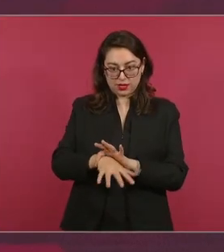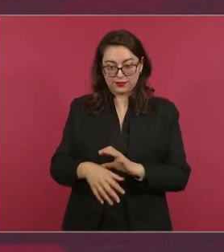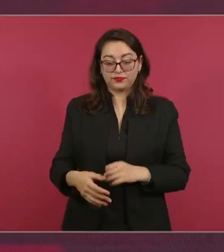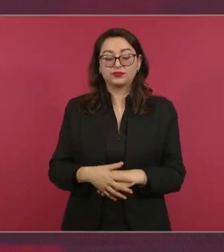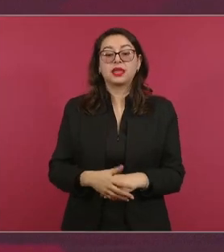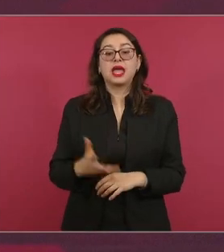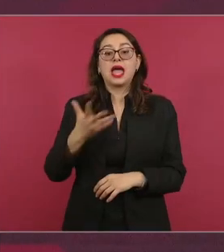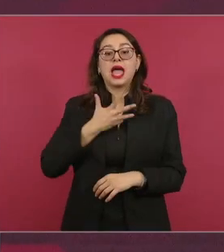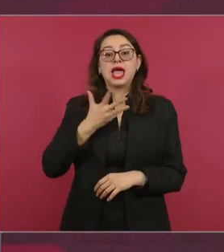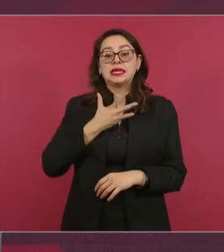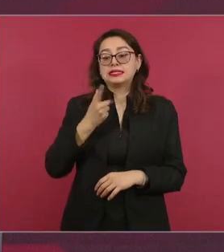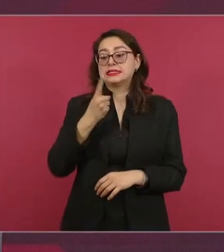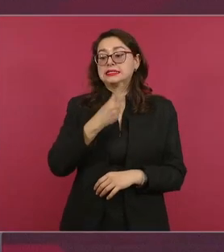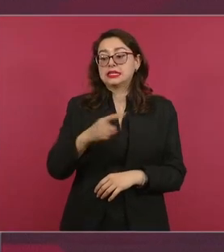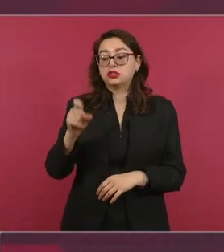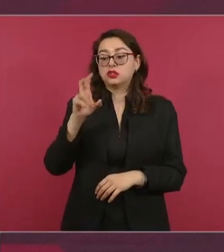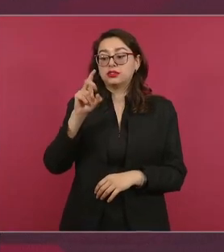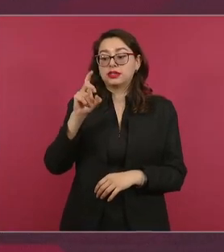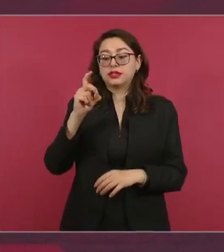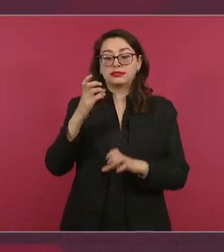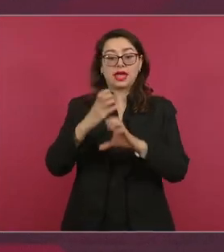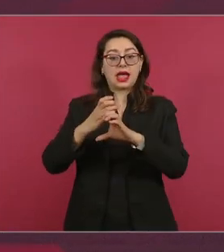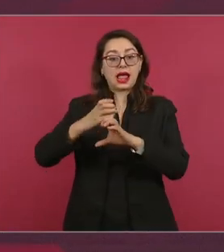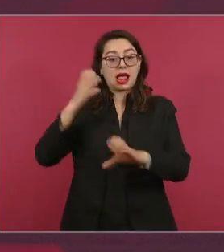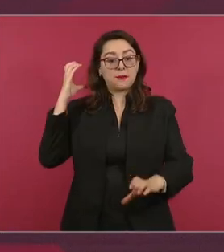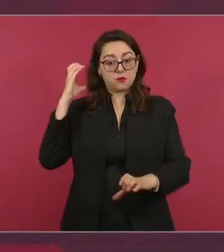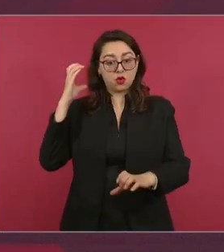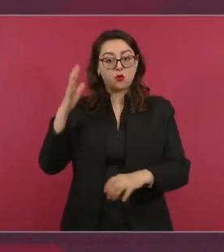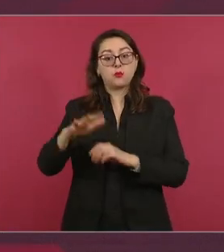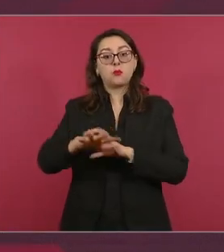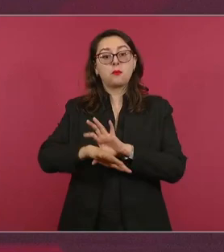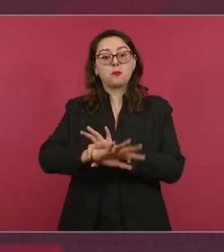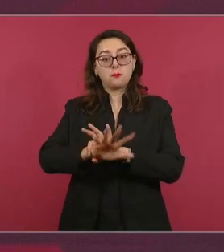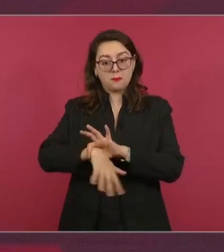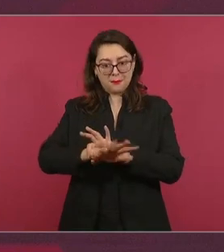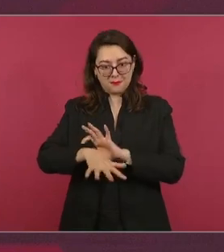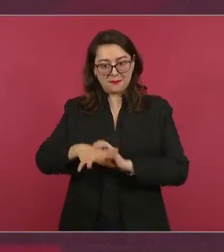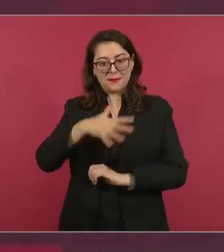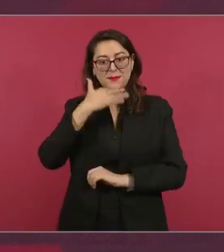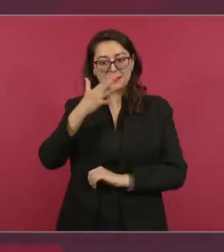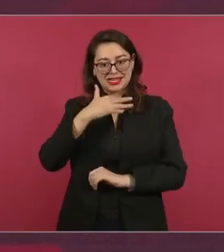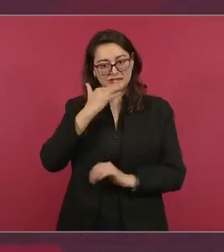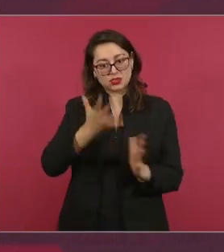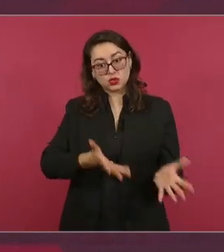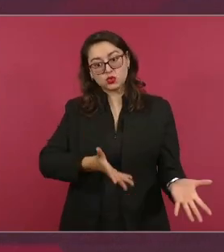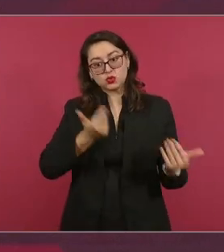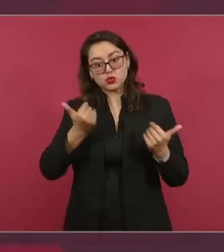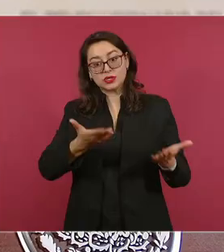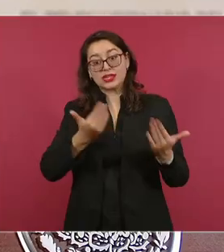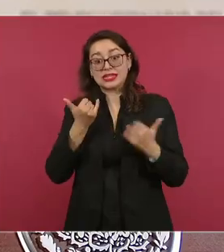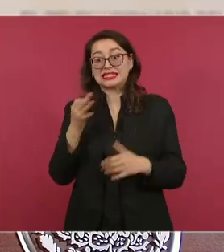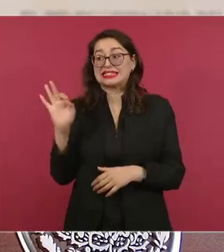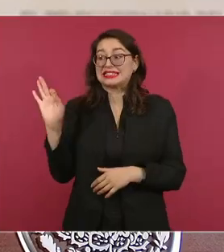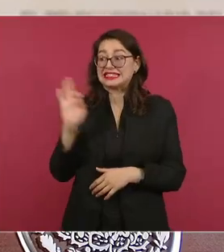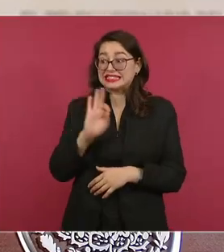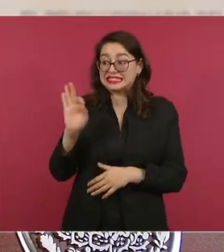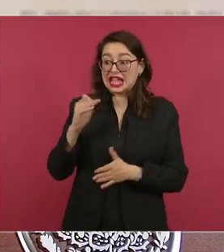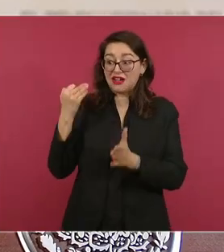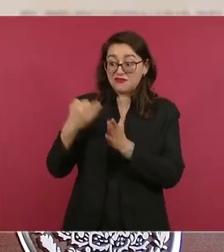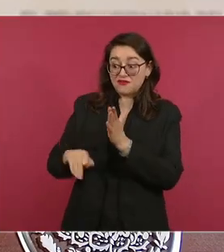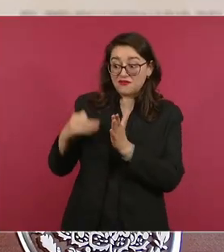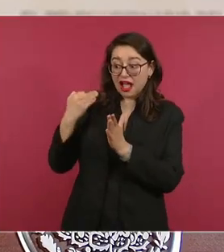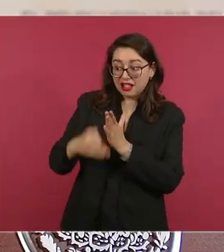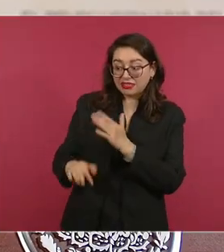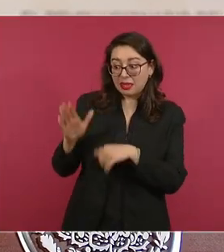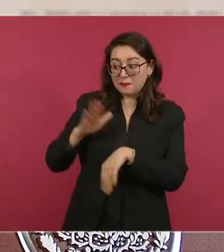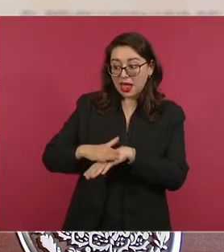130 camiones de basura. Ayer hablamos de esto, que se hacía falta que se le solicitara a gobiernos de